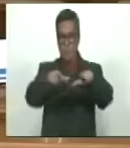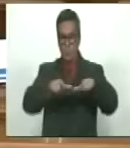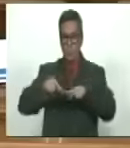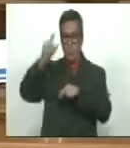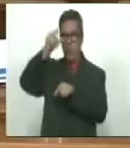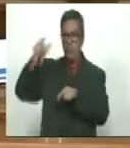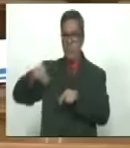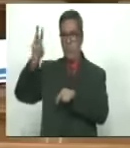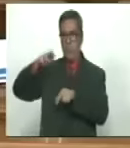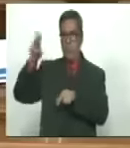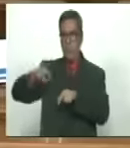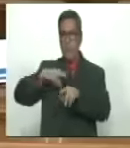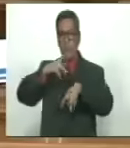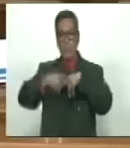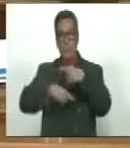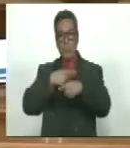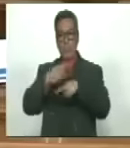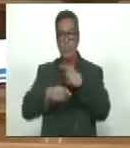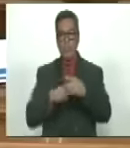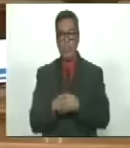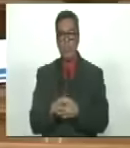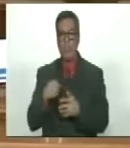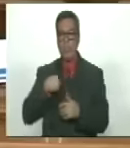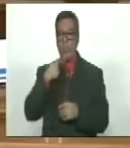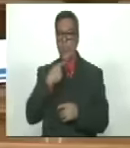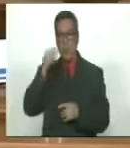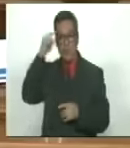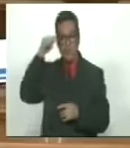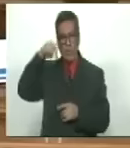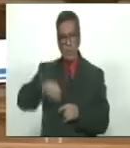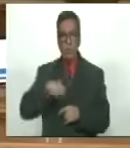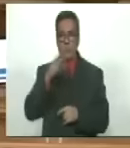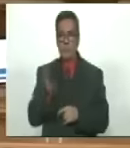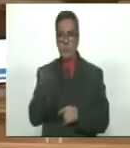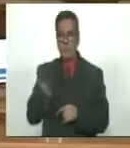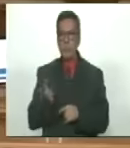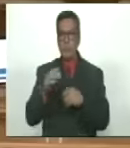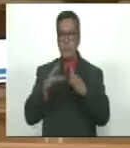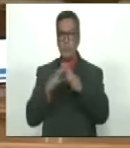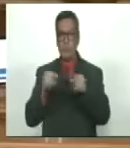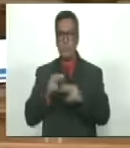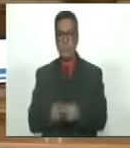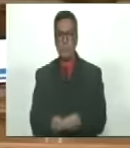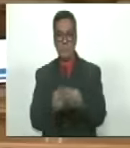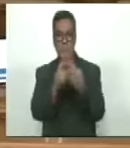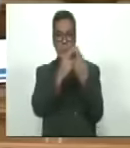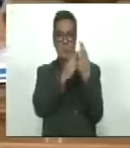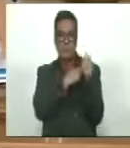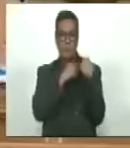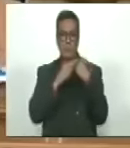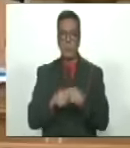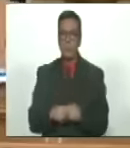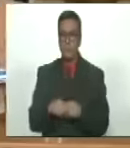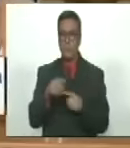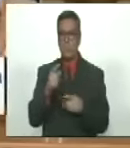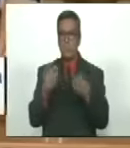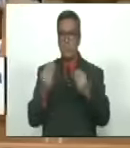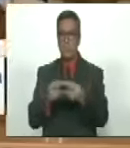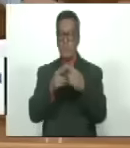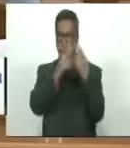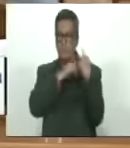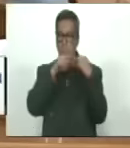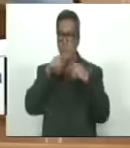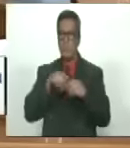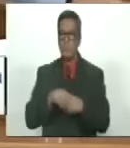Esequiba. Ese es el proceso, digamos, de hoy, que es fundamental que todas y todos lo asumamos con gran